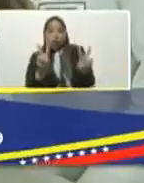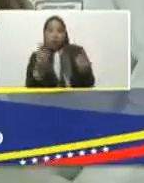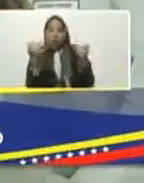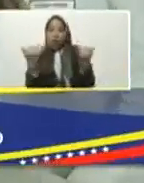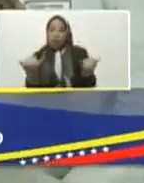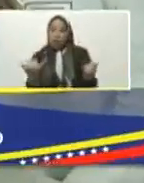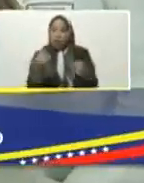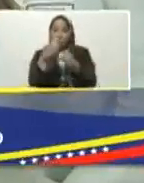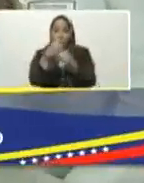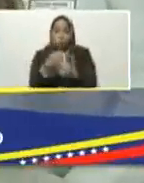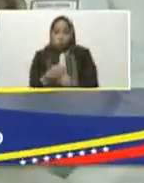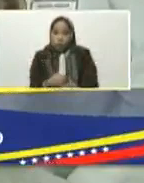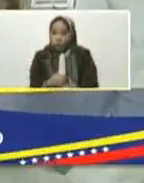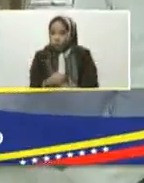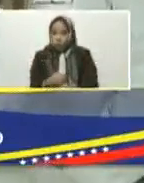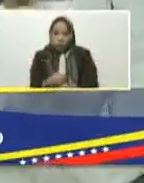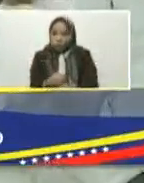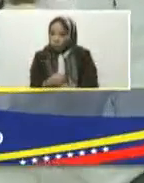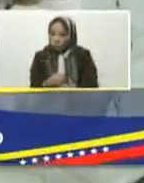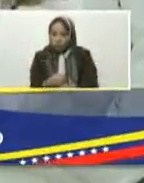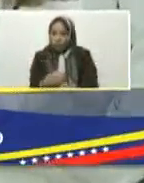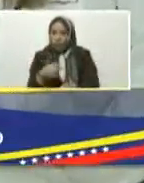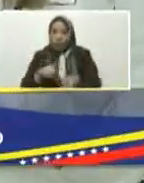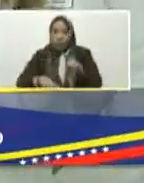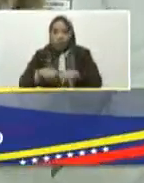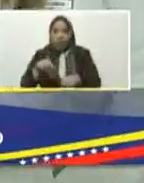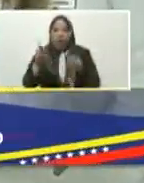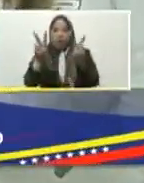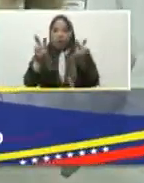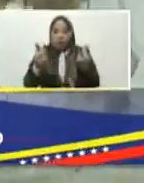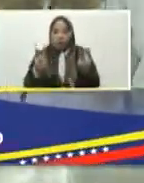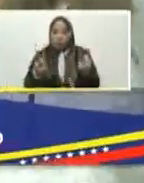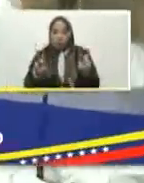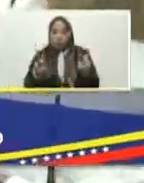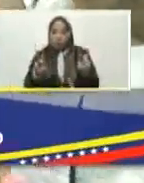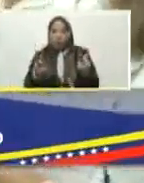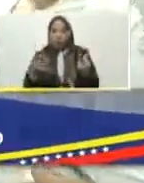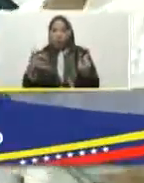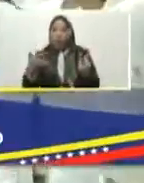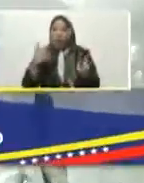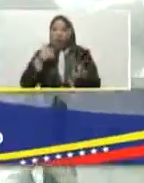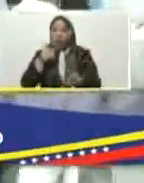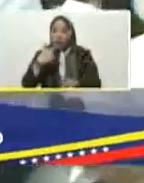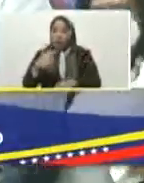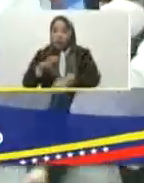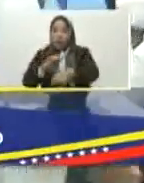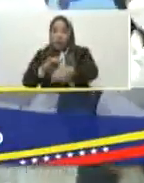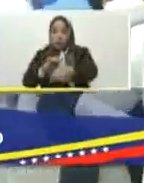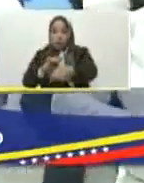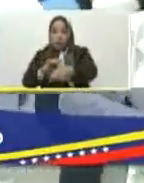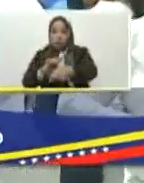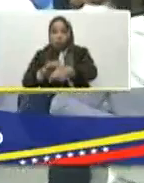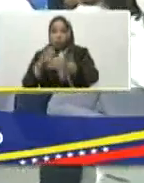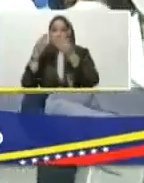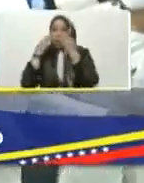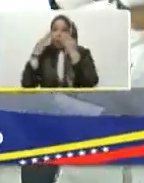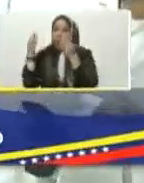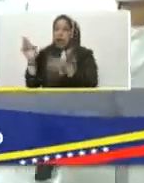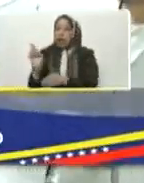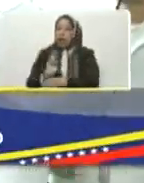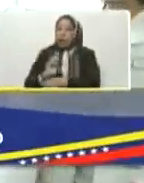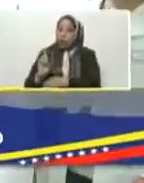hizo esperar. Yo apenas le dije a Magaly, a la doctora Magaly y a usted,